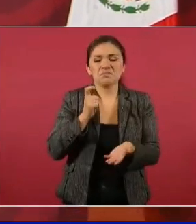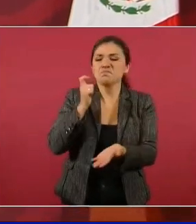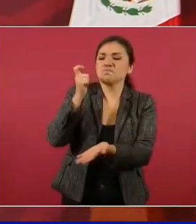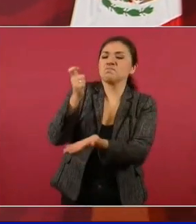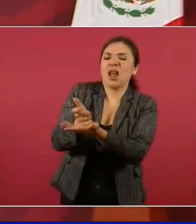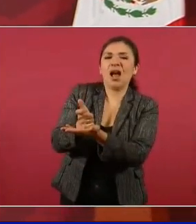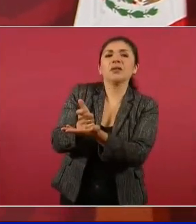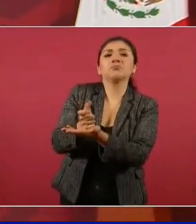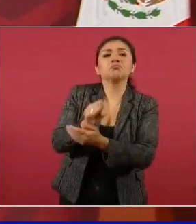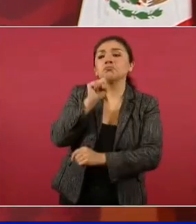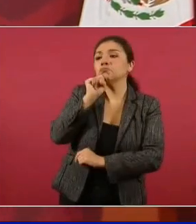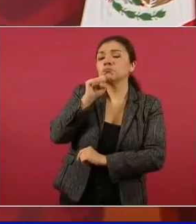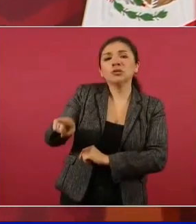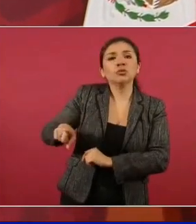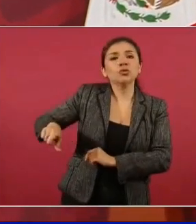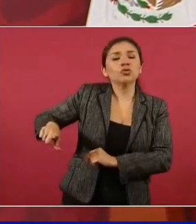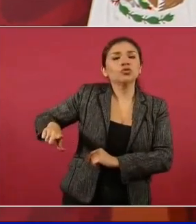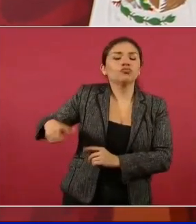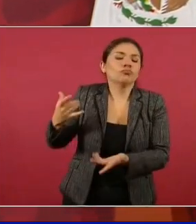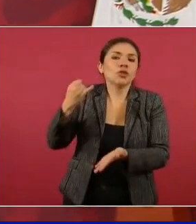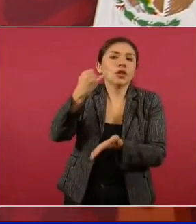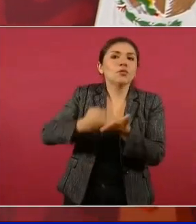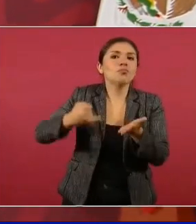al erario.